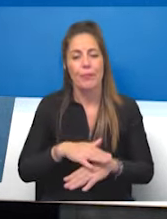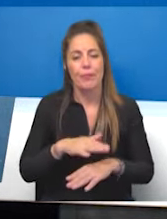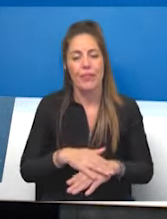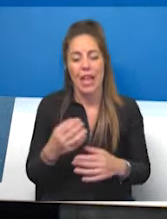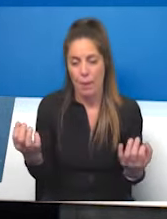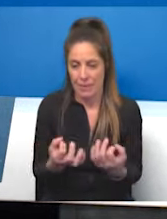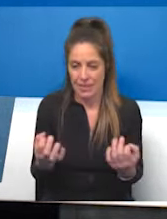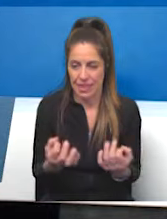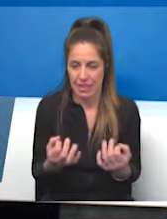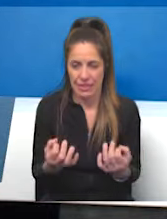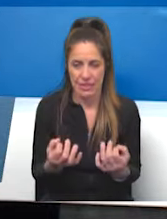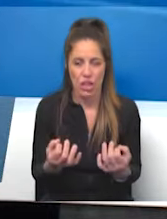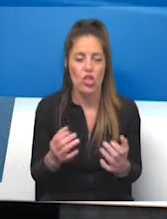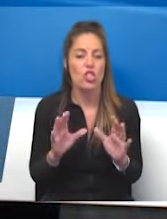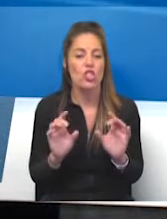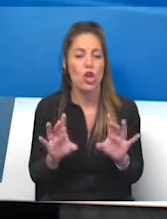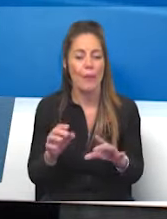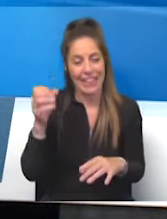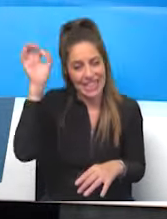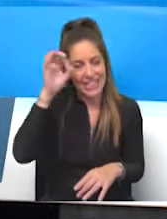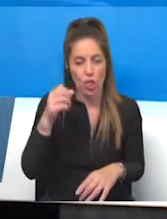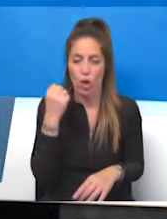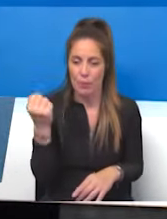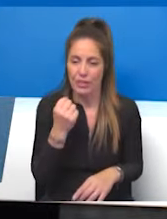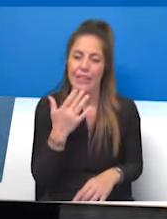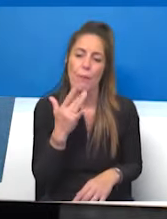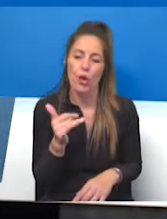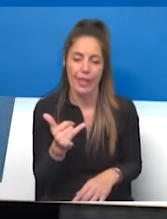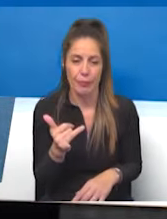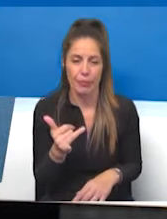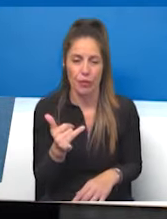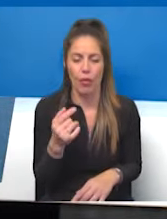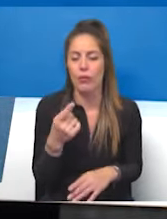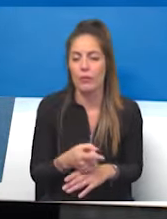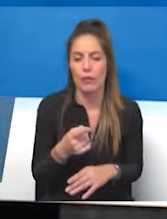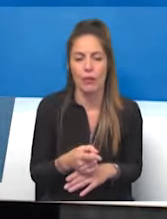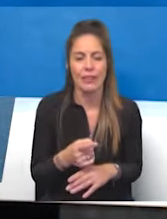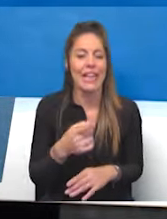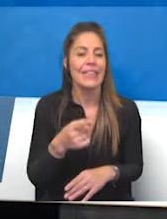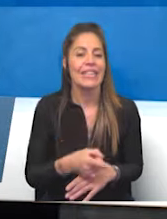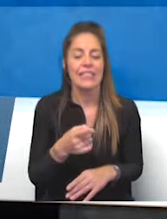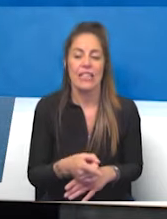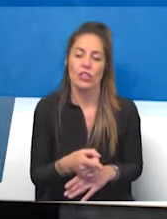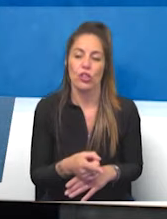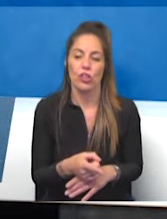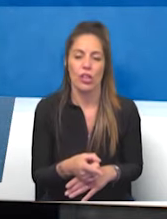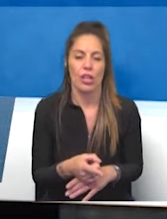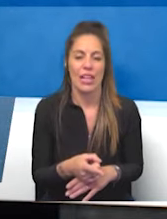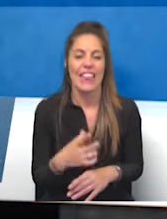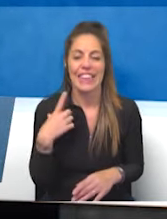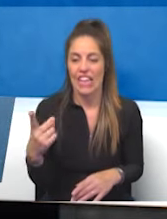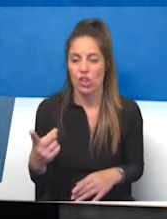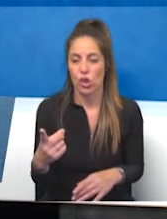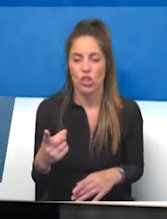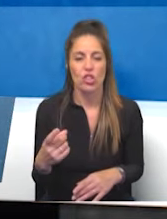particulares solo al senado que son importantes por ejemplo la determinación la designación de los directorios de